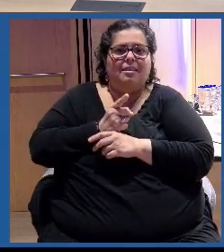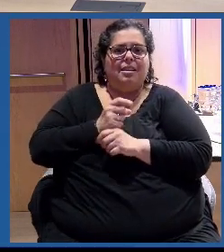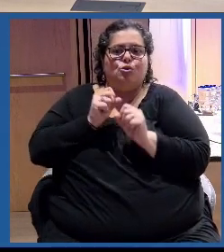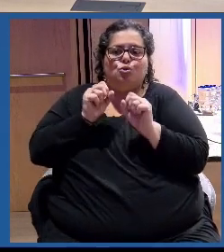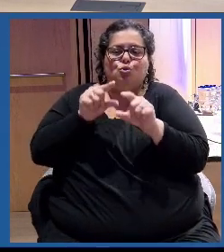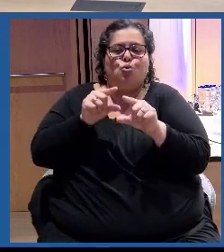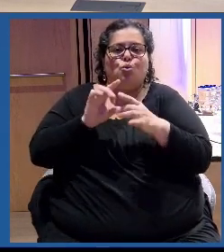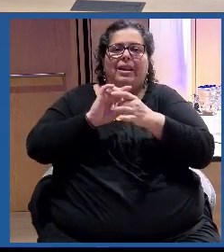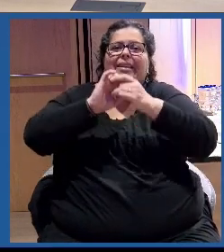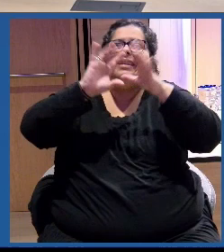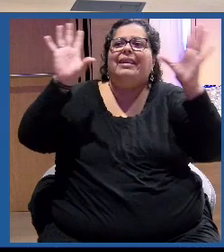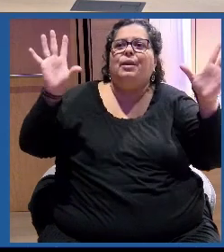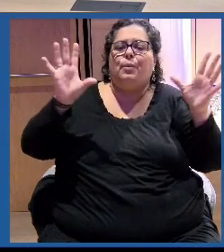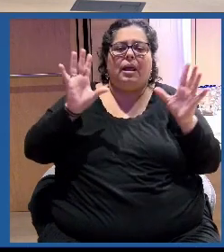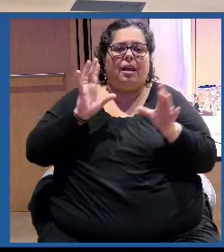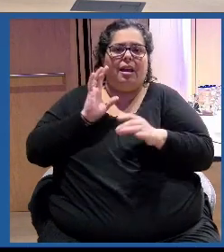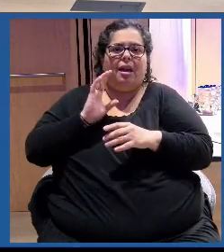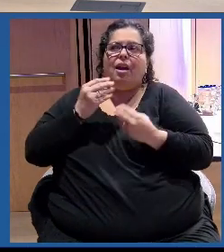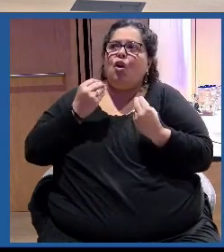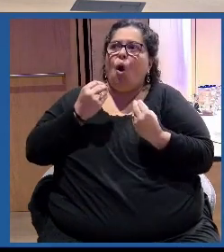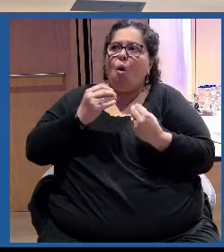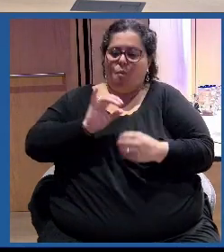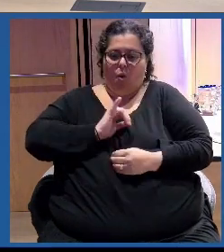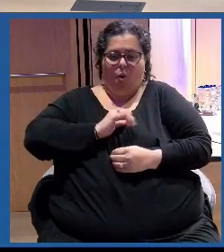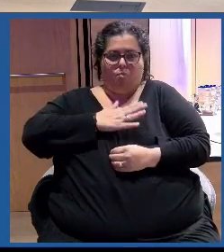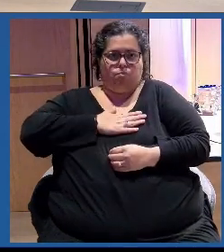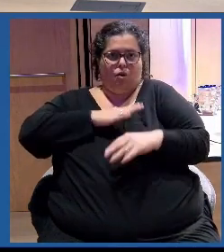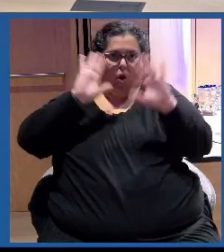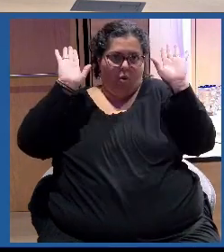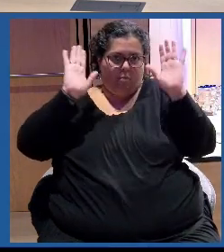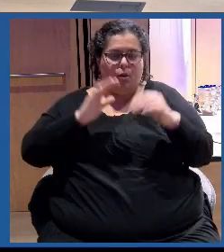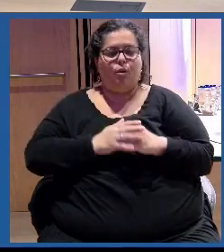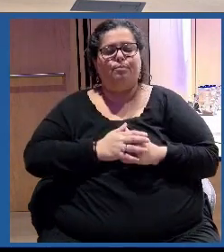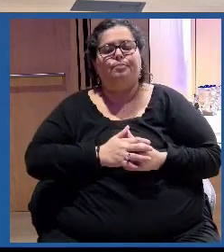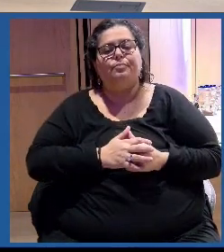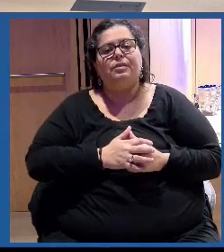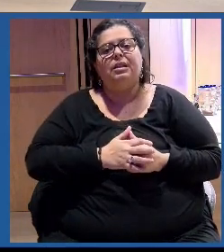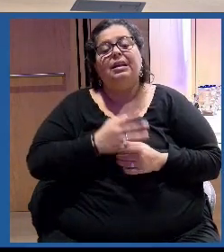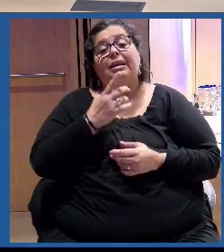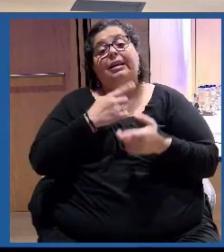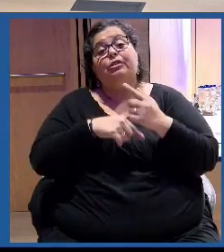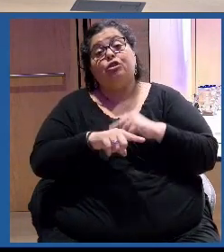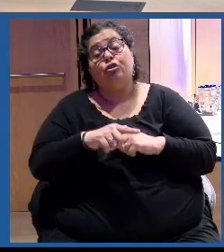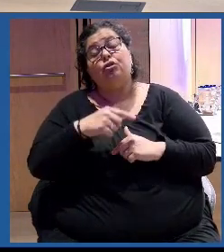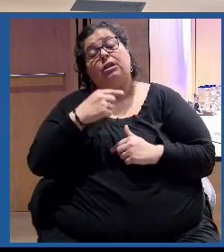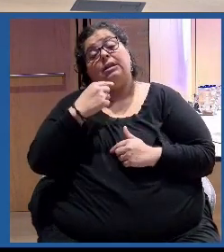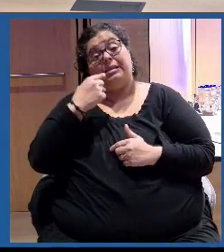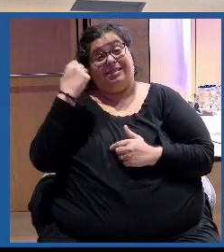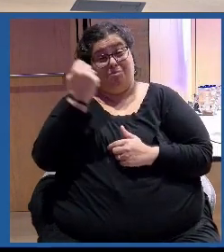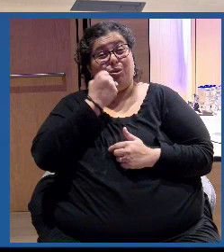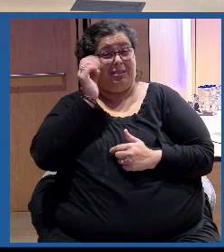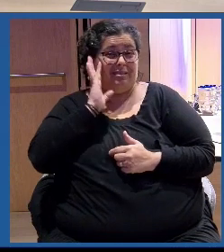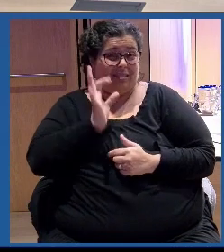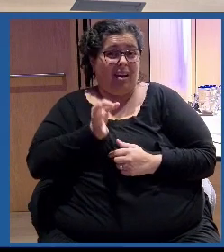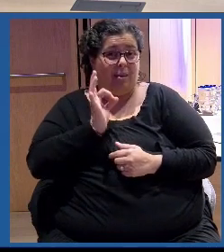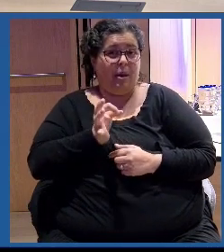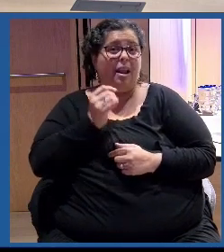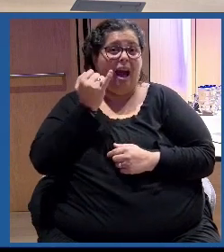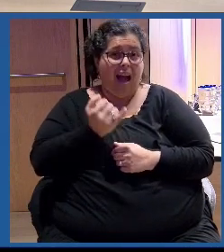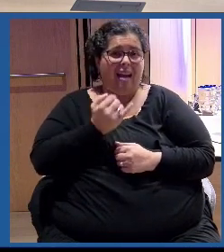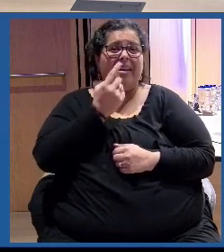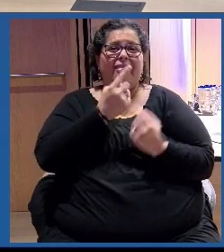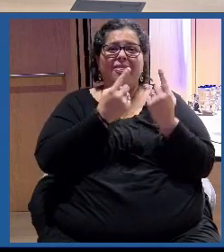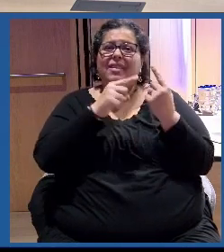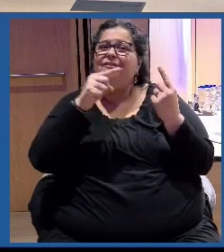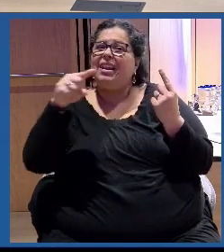la libre determinación de los pueblos, ¿no? Cómo quiere llamarse. Entonces es bien importante saber que hay diferentes nomenclaturas